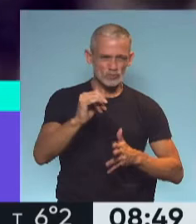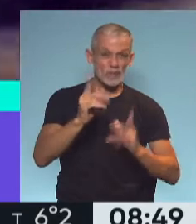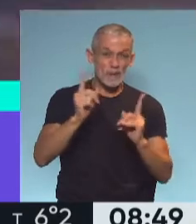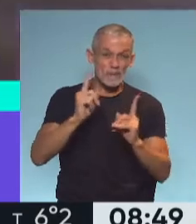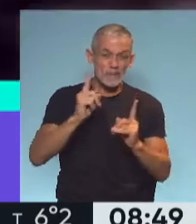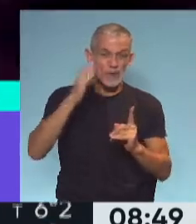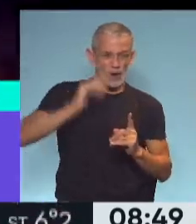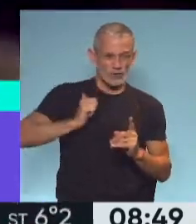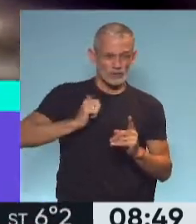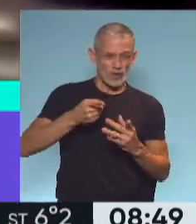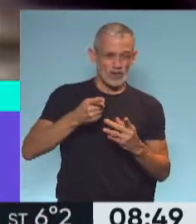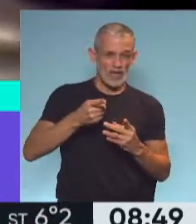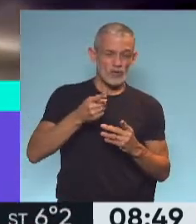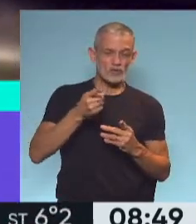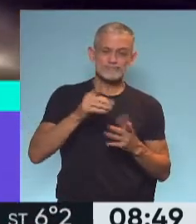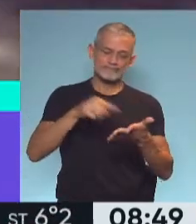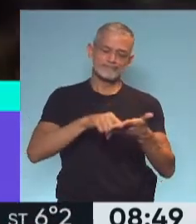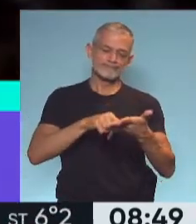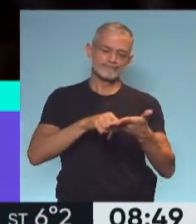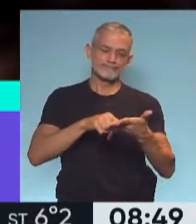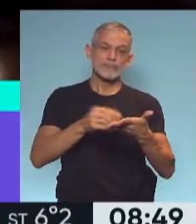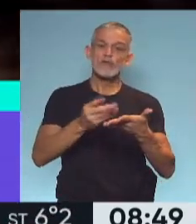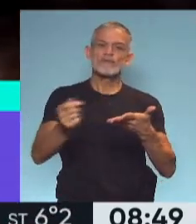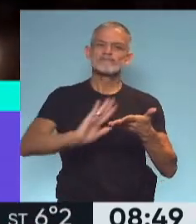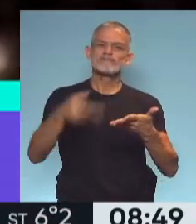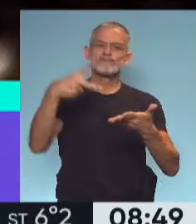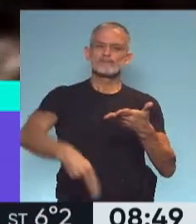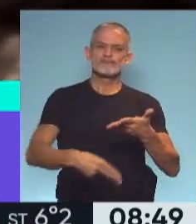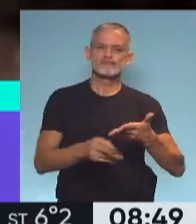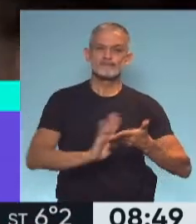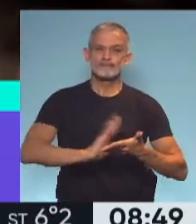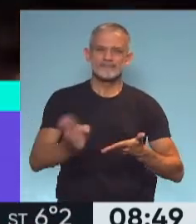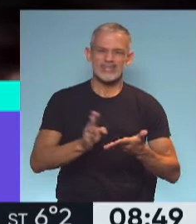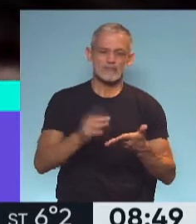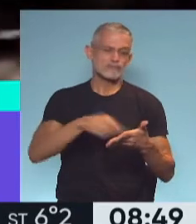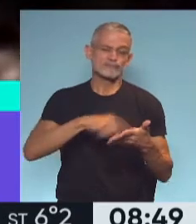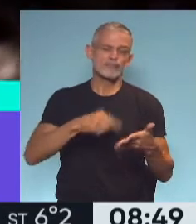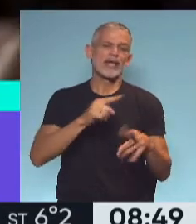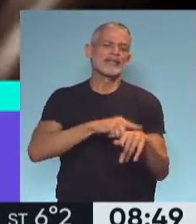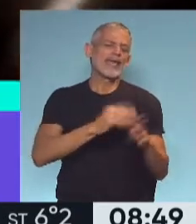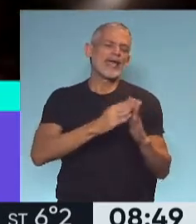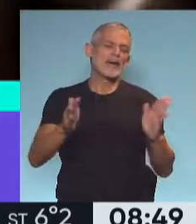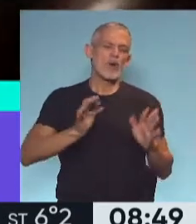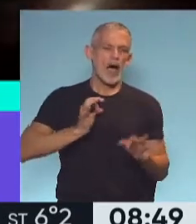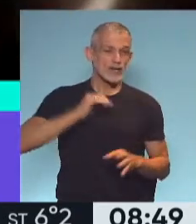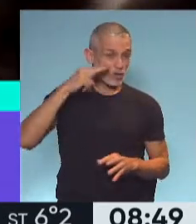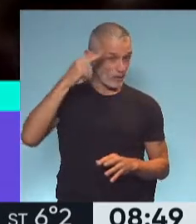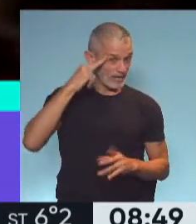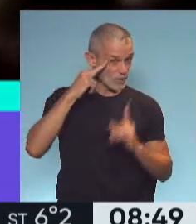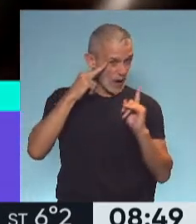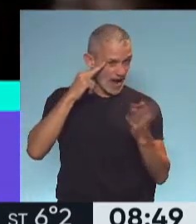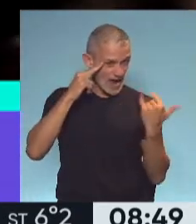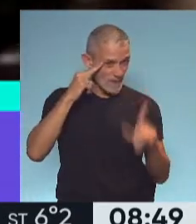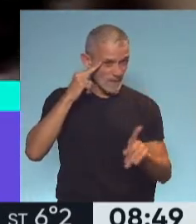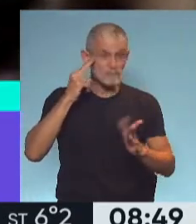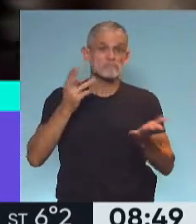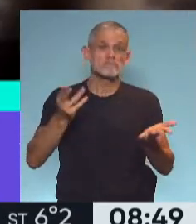conflictos fueron declarados determinados fueron declarados prescritos en el año 2009 en